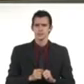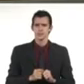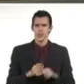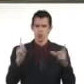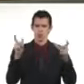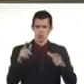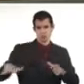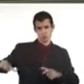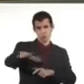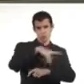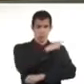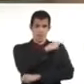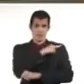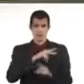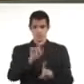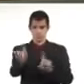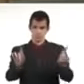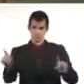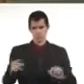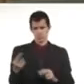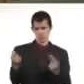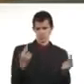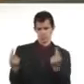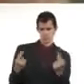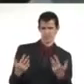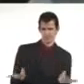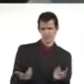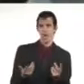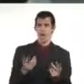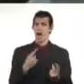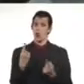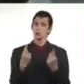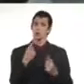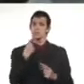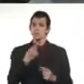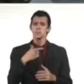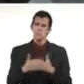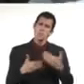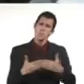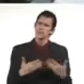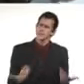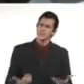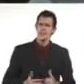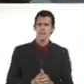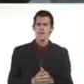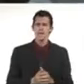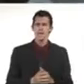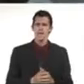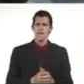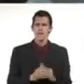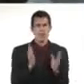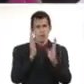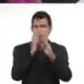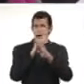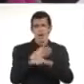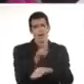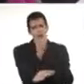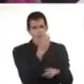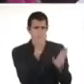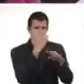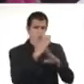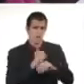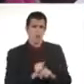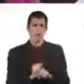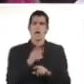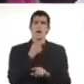los impuestos y el desabastecimiento fueron algunos de los temas abordados durante la reunión este viernes en la sede del MINSIP.